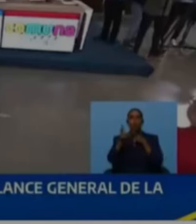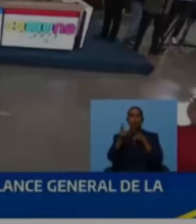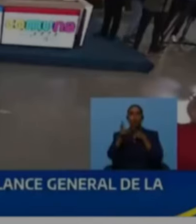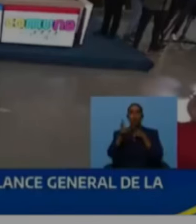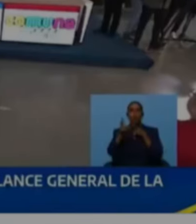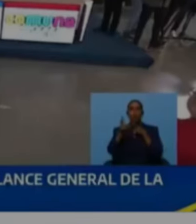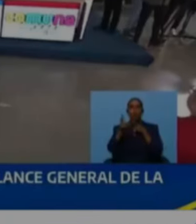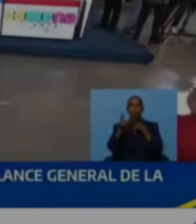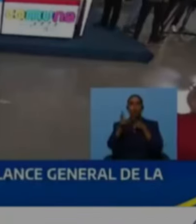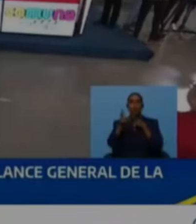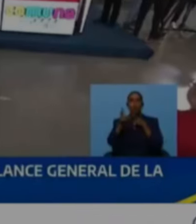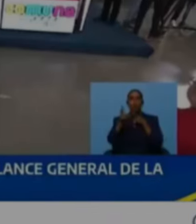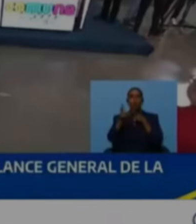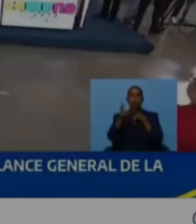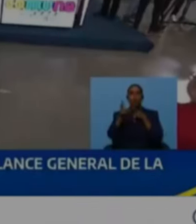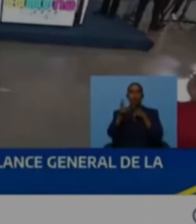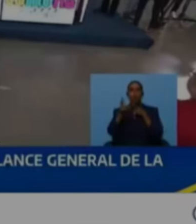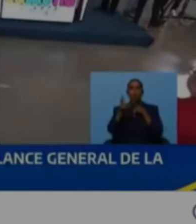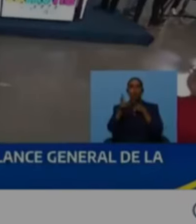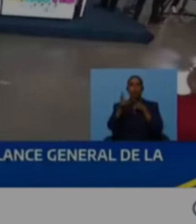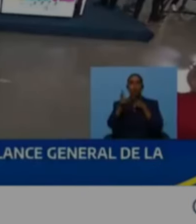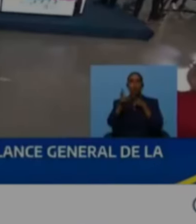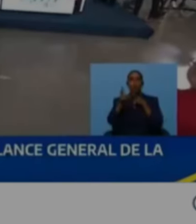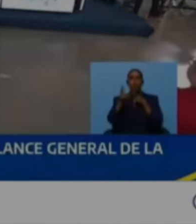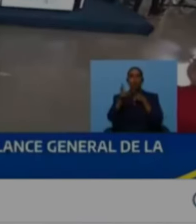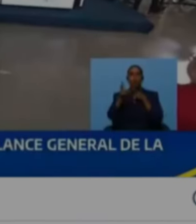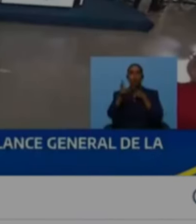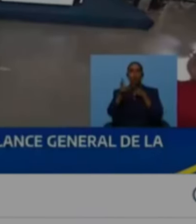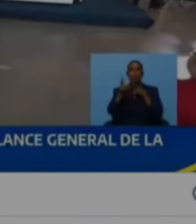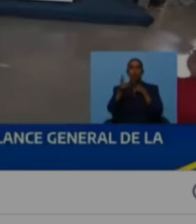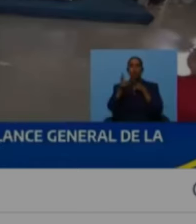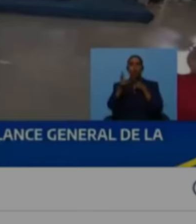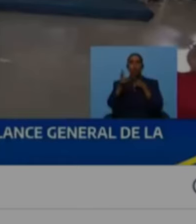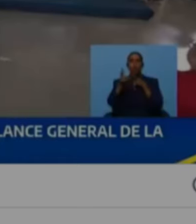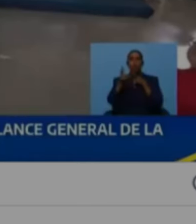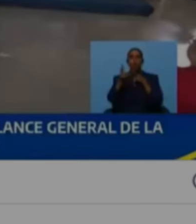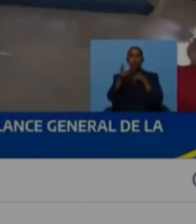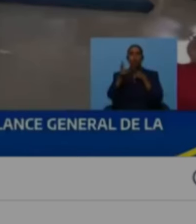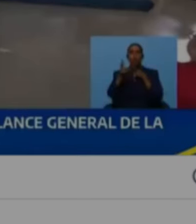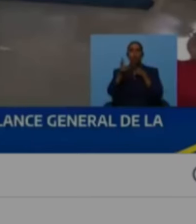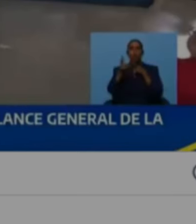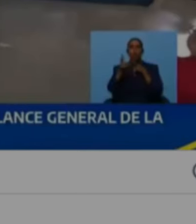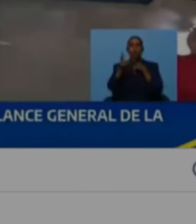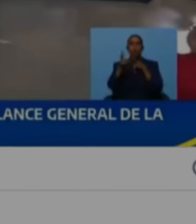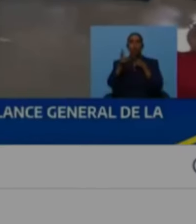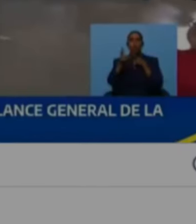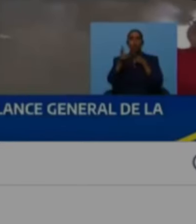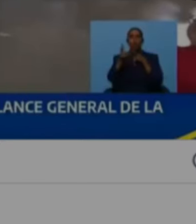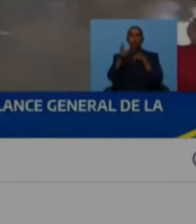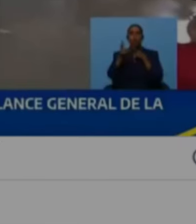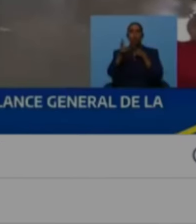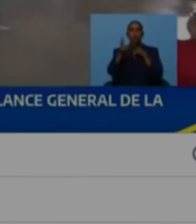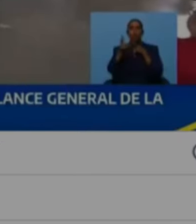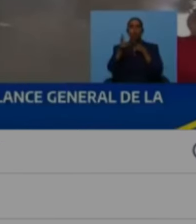como ministro de Relaciones Exteriores como premio a su lealtad al régimen tras romper relaciones con todos los países democráticos que sin